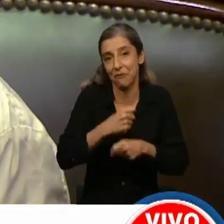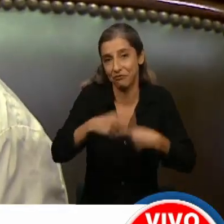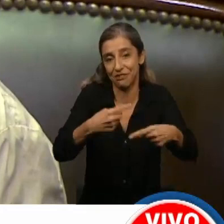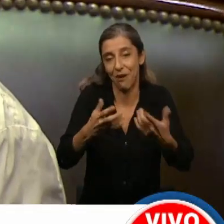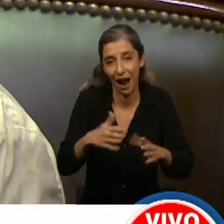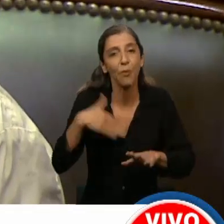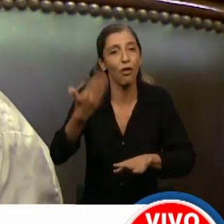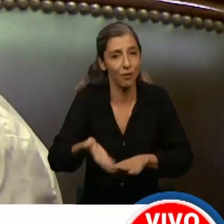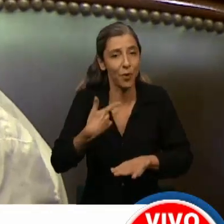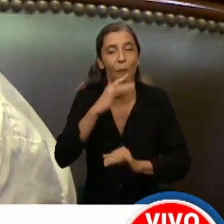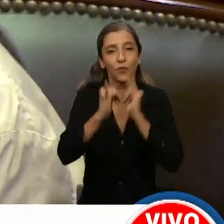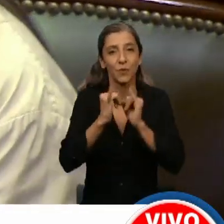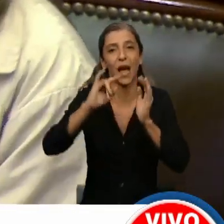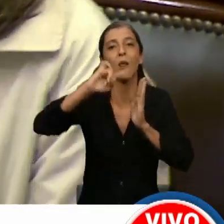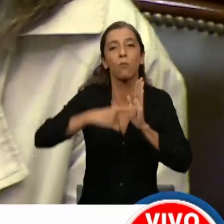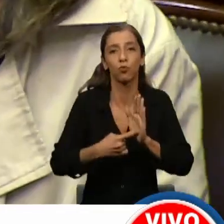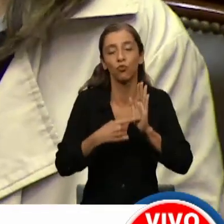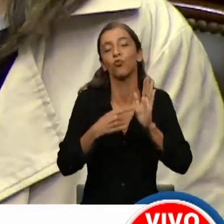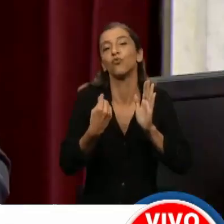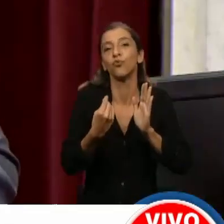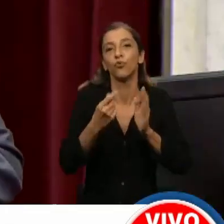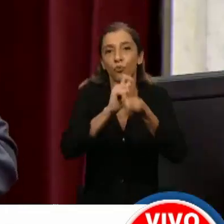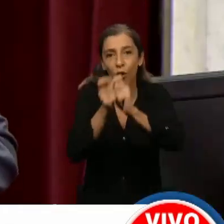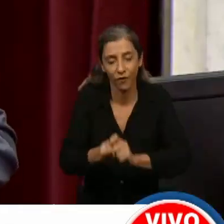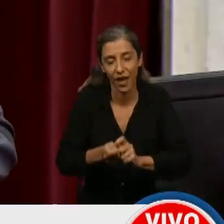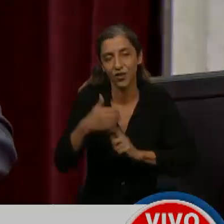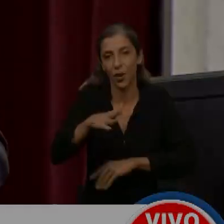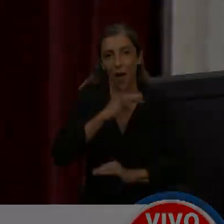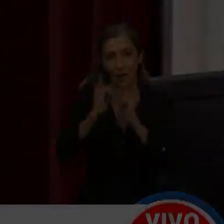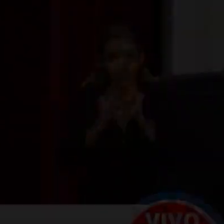debate en particular de los artículos. Gracias, señor presidente. Muchas gracias, diputada Carrizo.